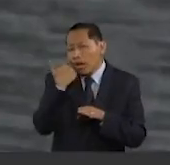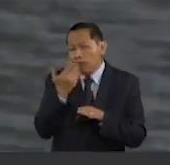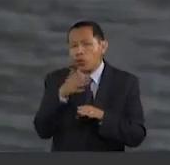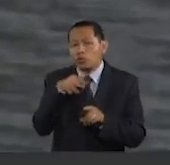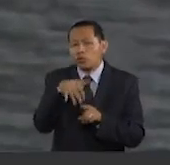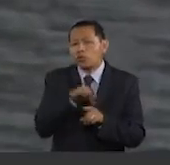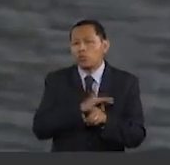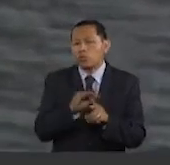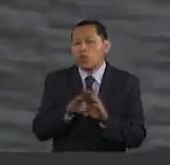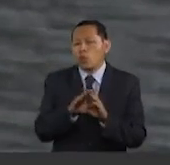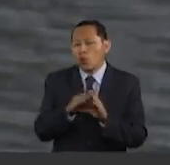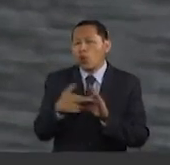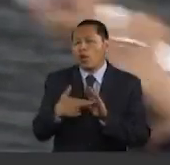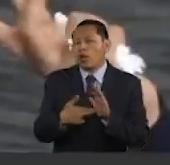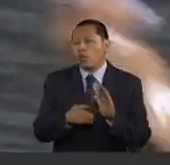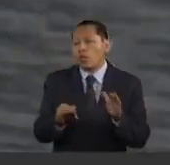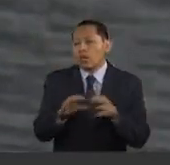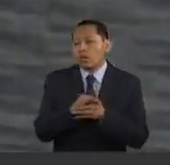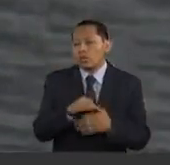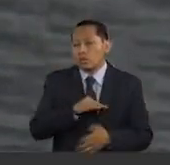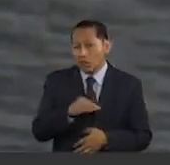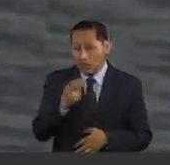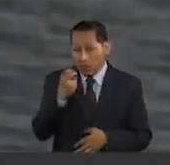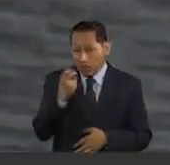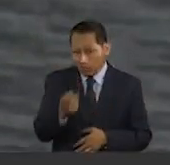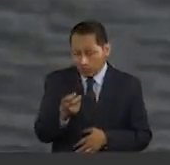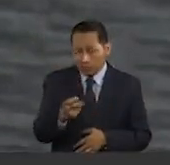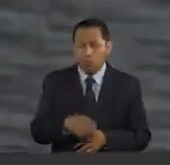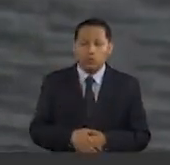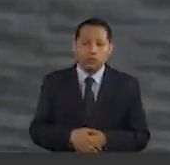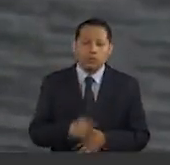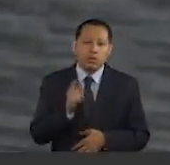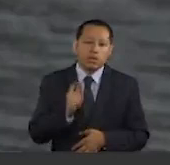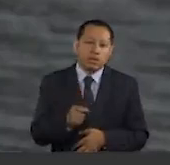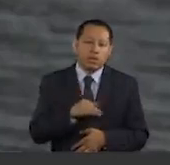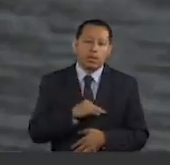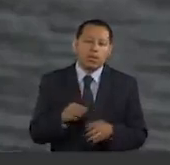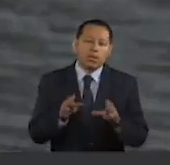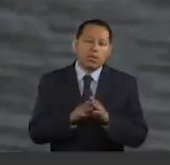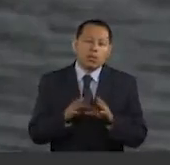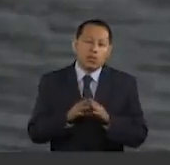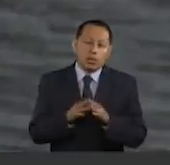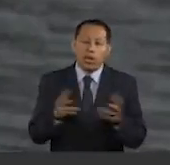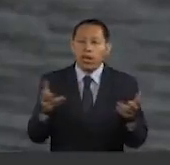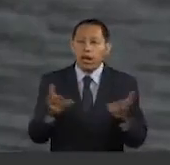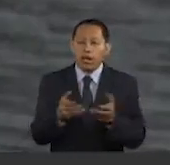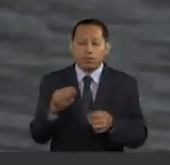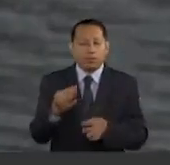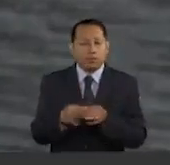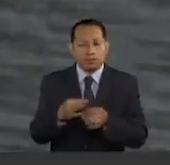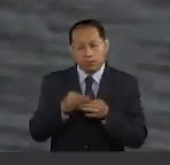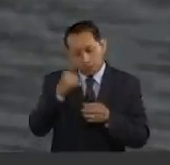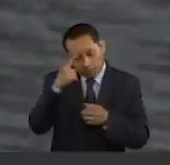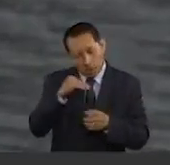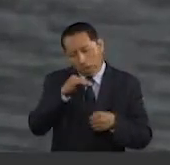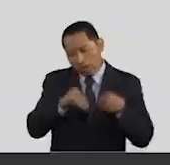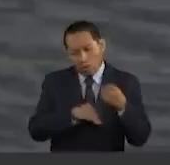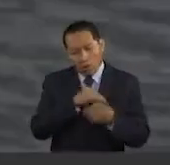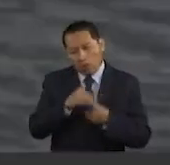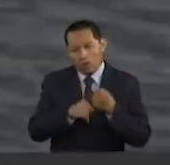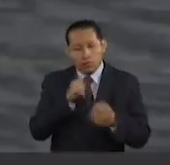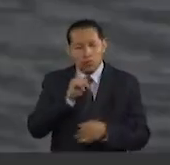precisamente en que la normatividad no se quede en ello, sino en lo que realmente sea eficiente para todos y para